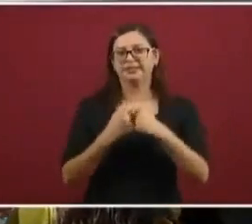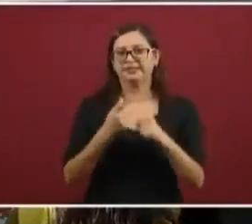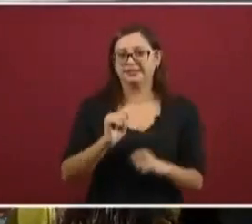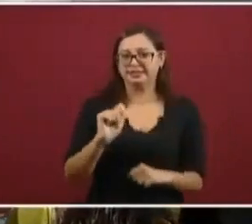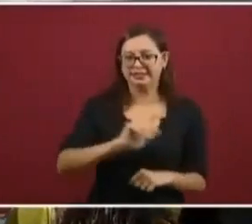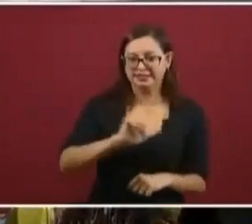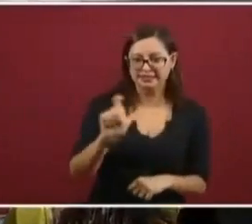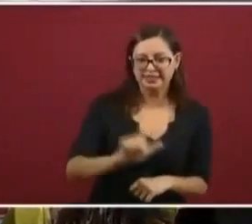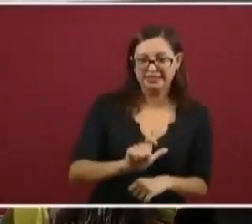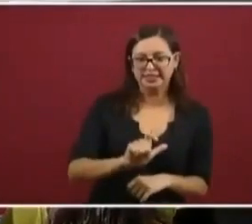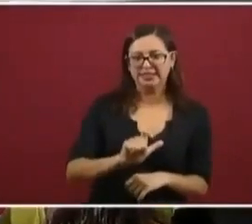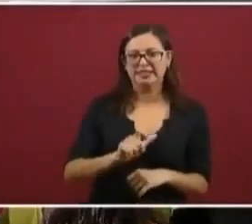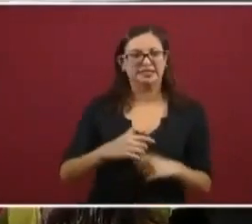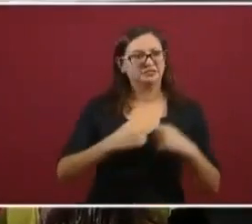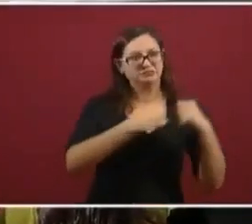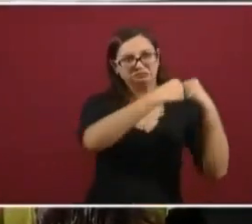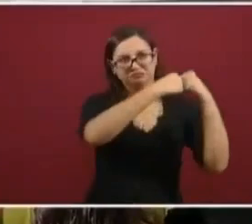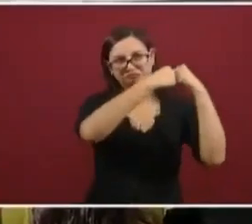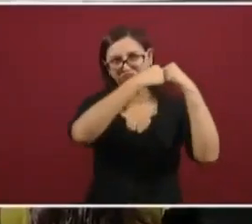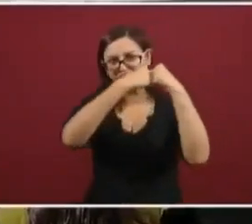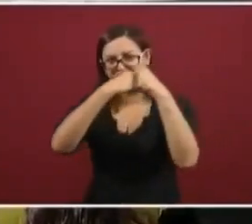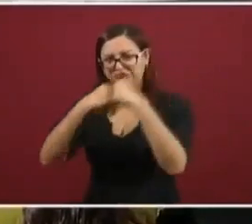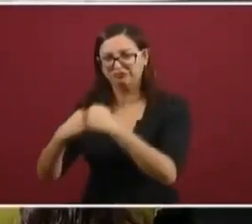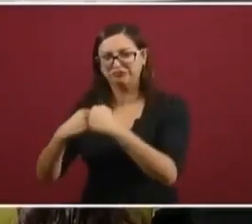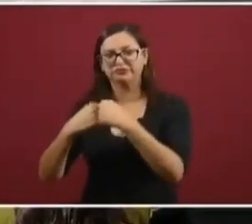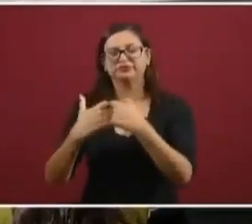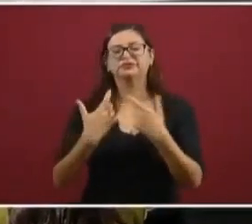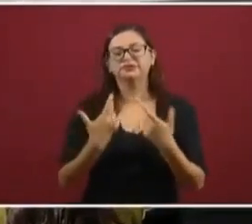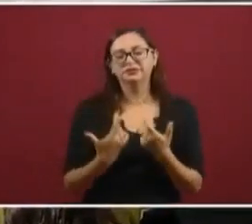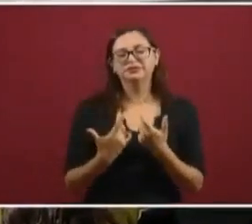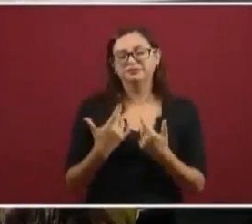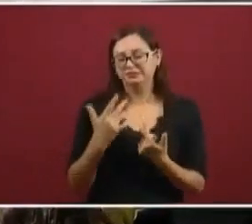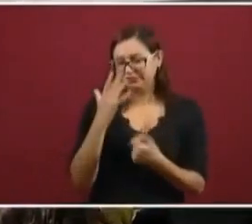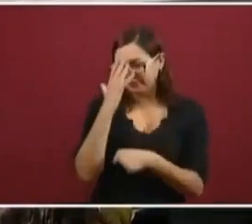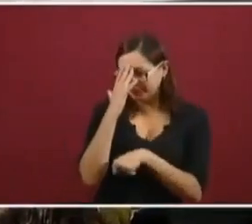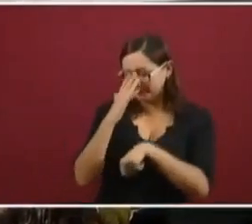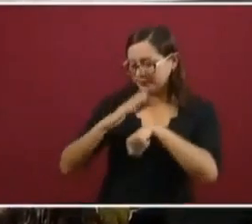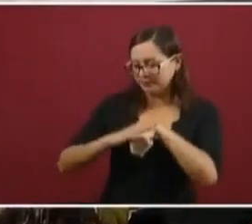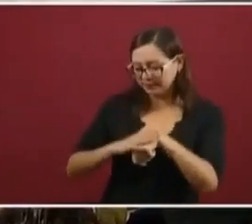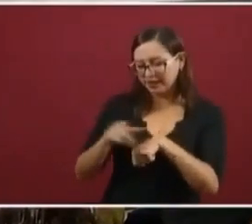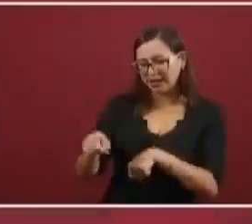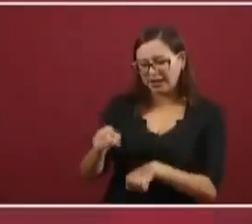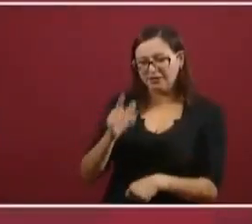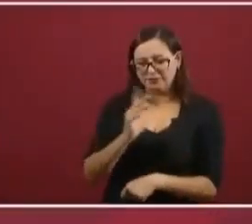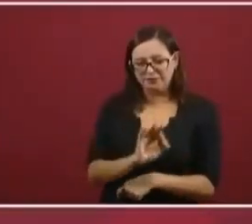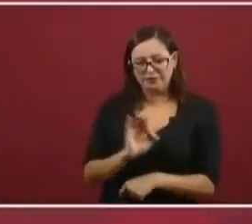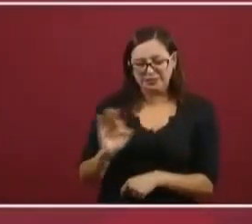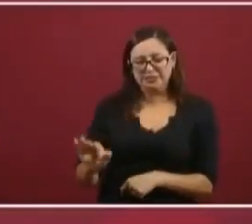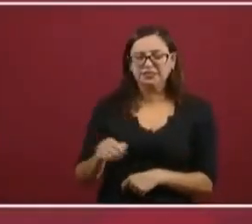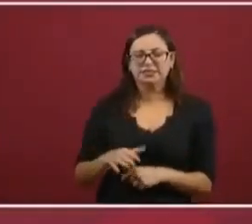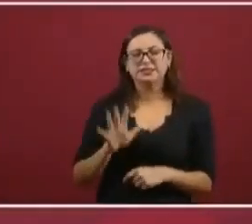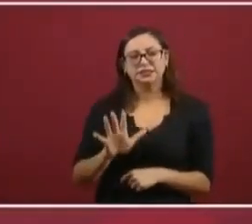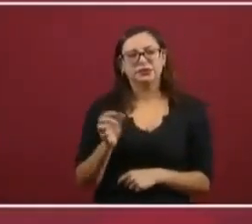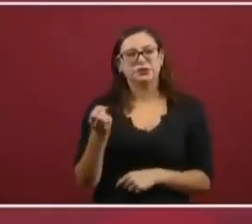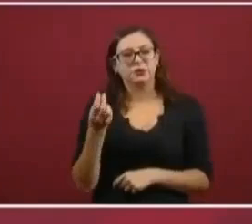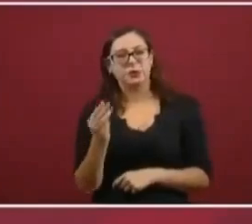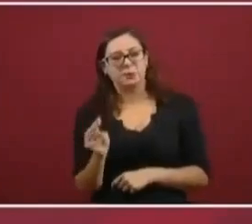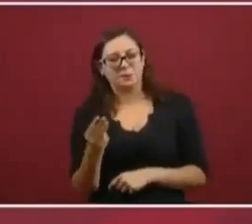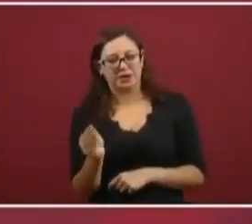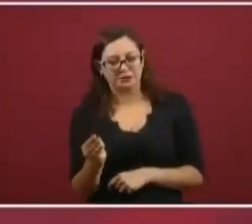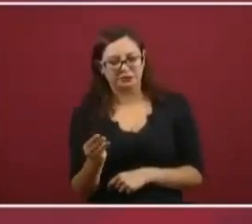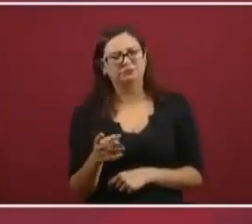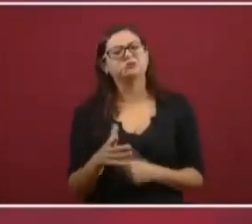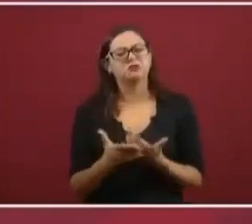Estados limítrofes con nuestro territorio entonces